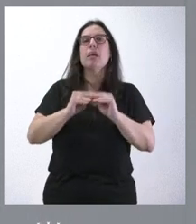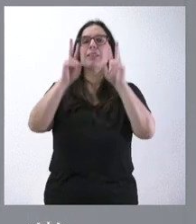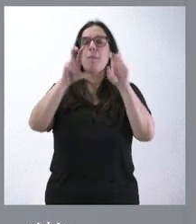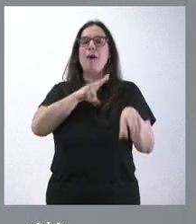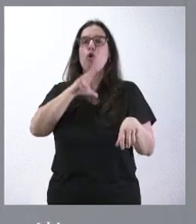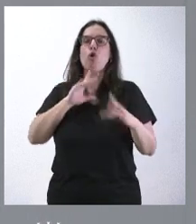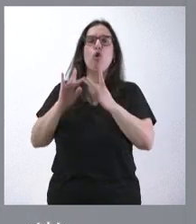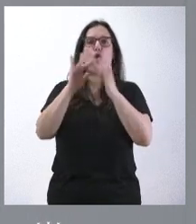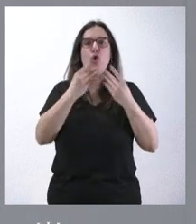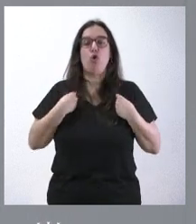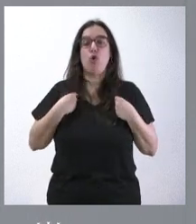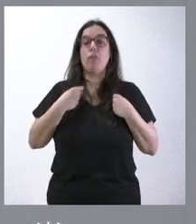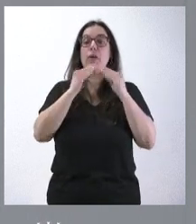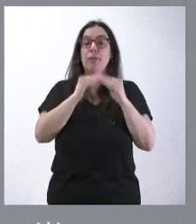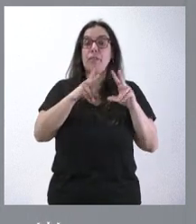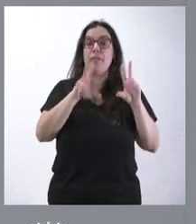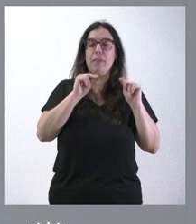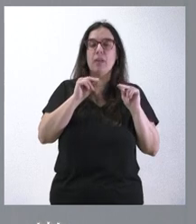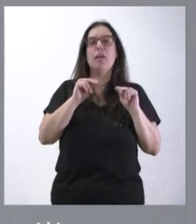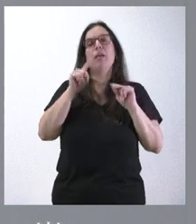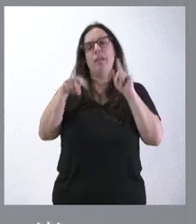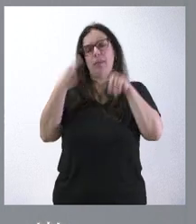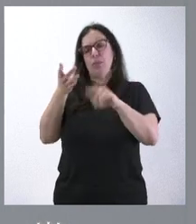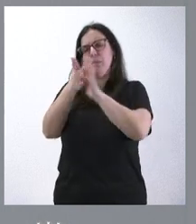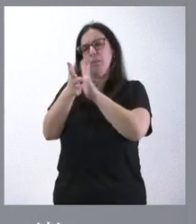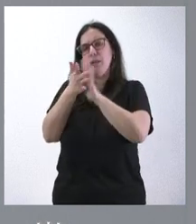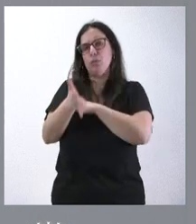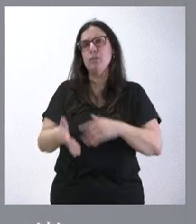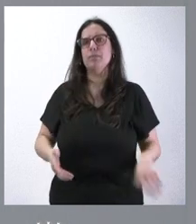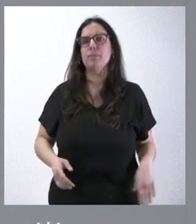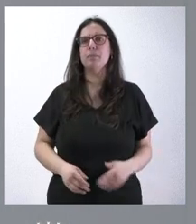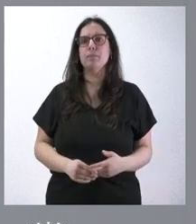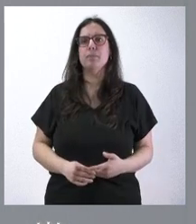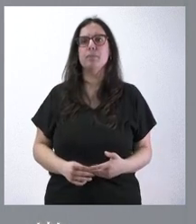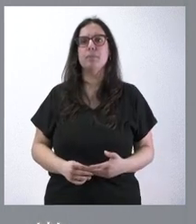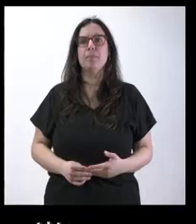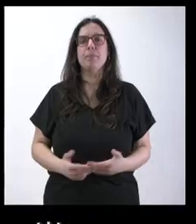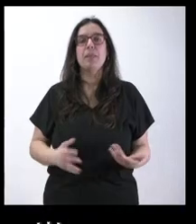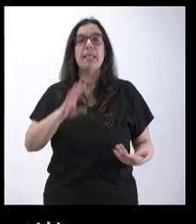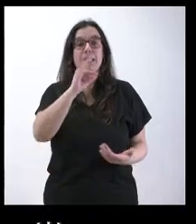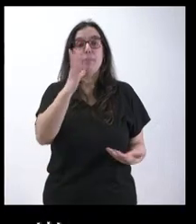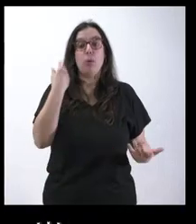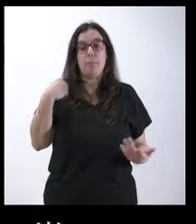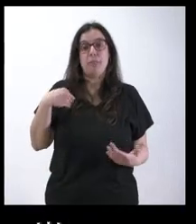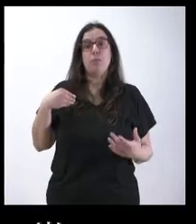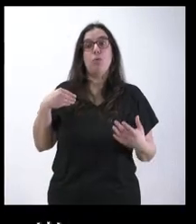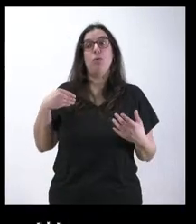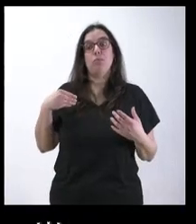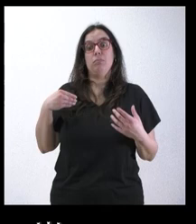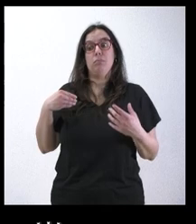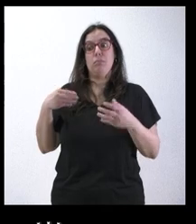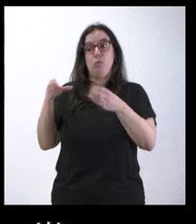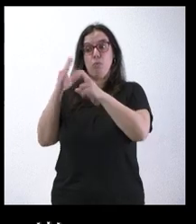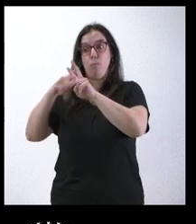Pues daremos cuenta de en el consejo de gobierno donde pueda corresponder es el propio socio de gobierno el que lo plantea